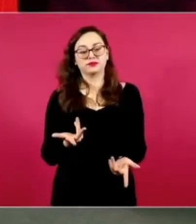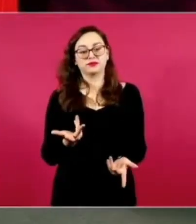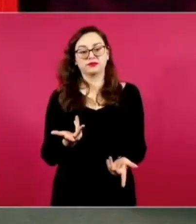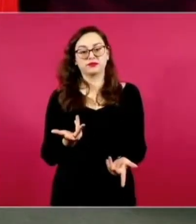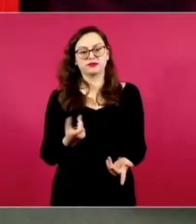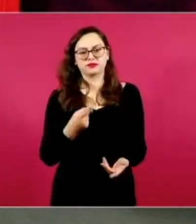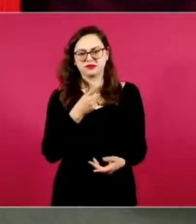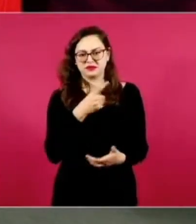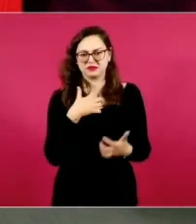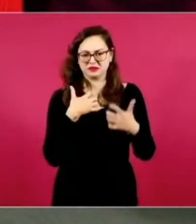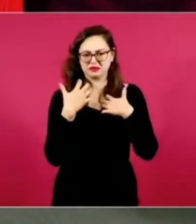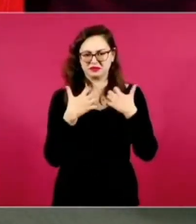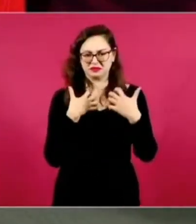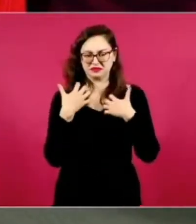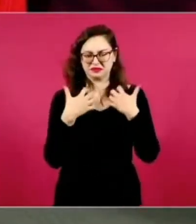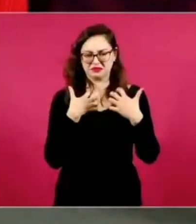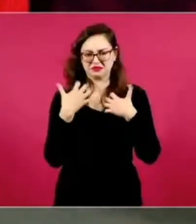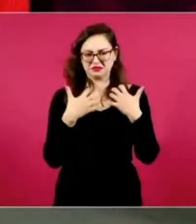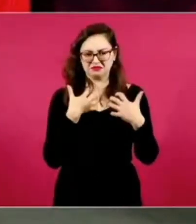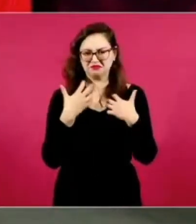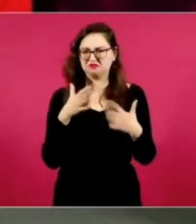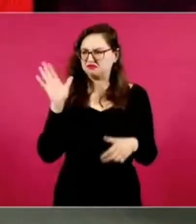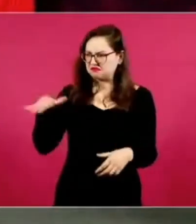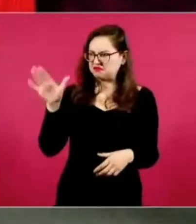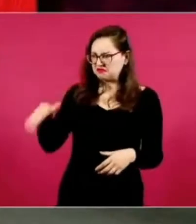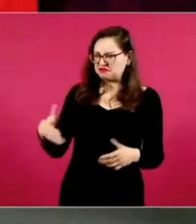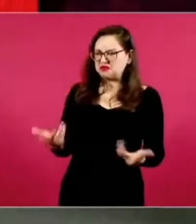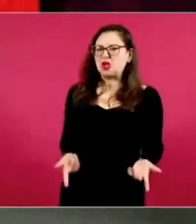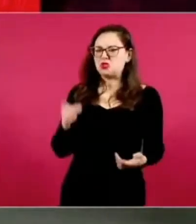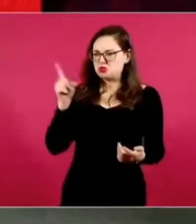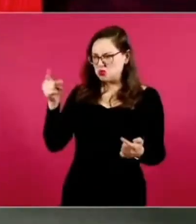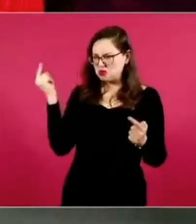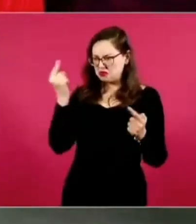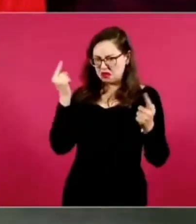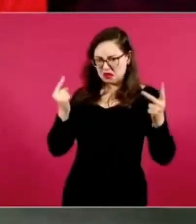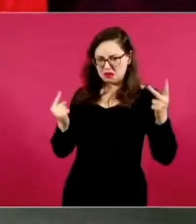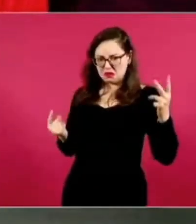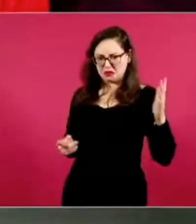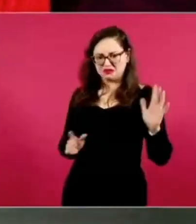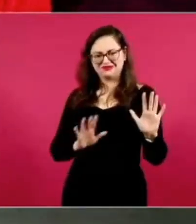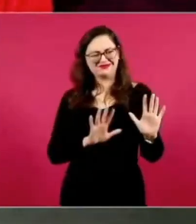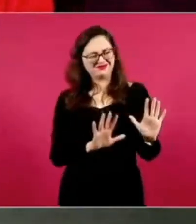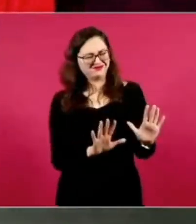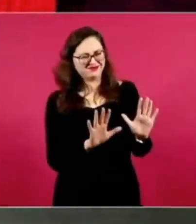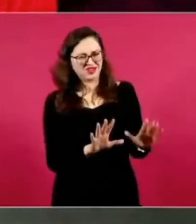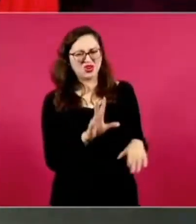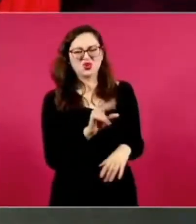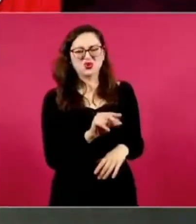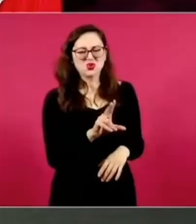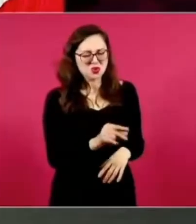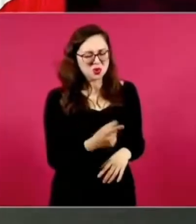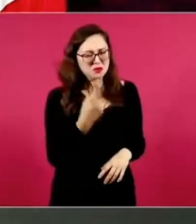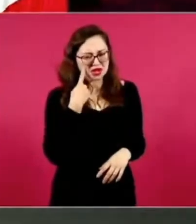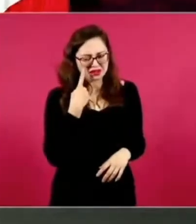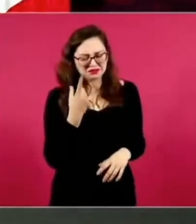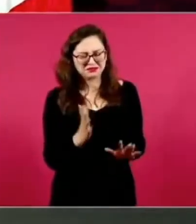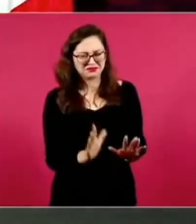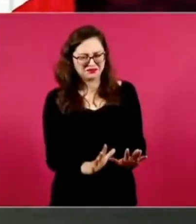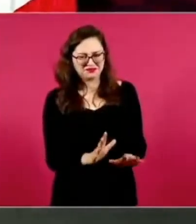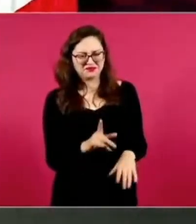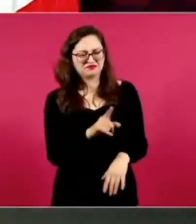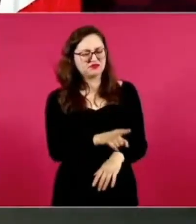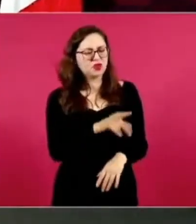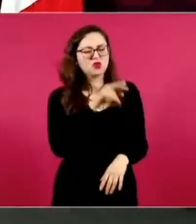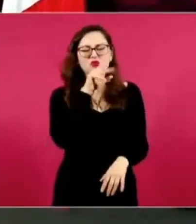él se enojó y me reclamó a mí, oye, ¿hiciste tú esto o algo? Digo, no, mira, tú no